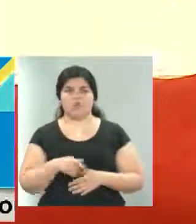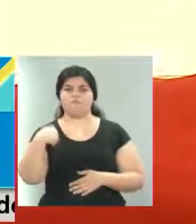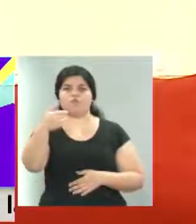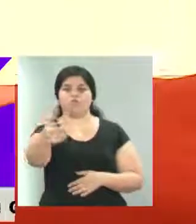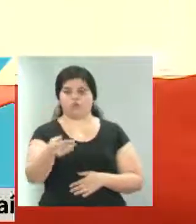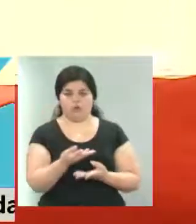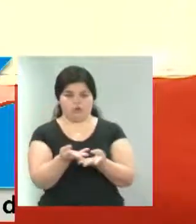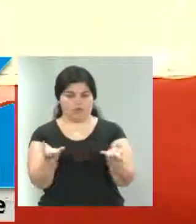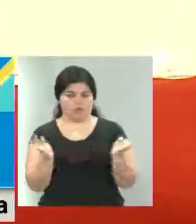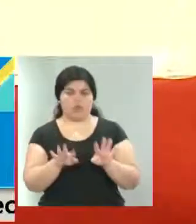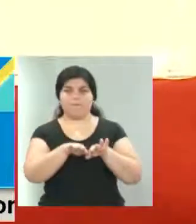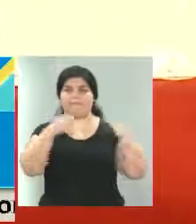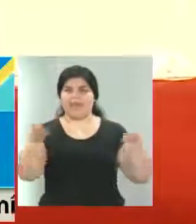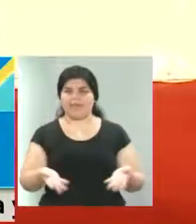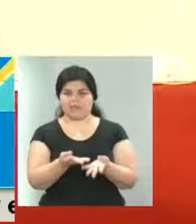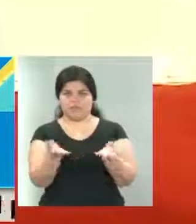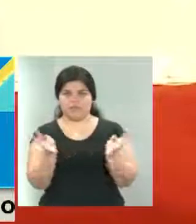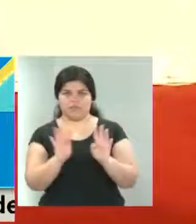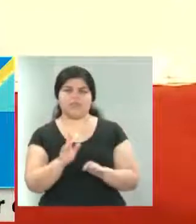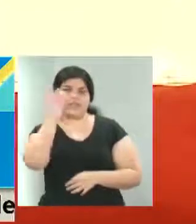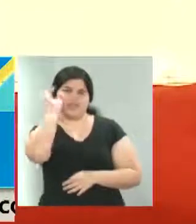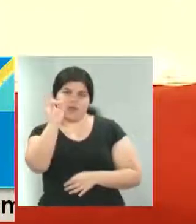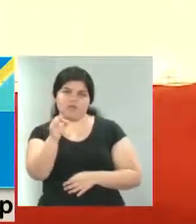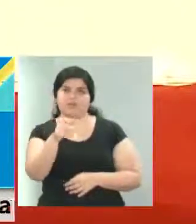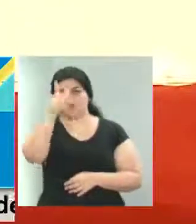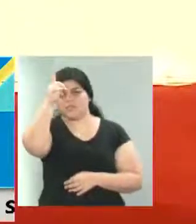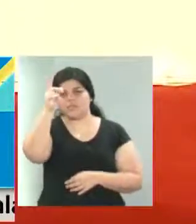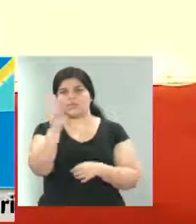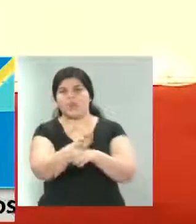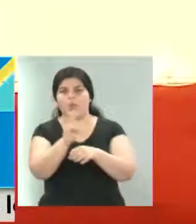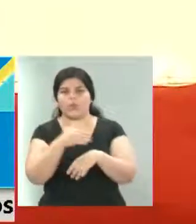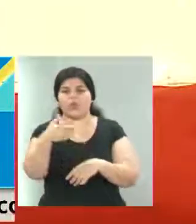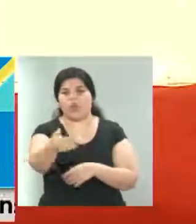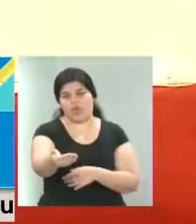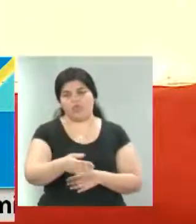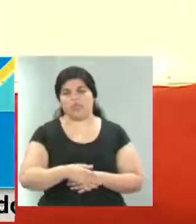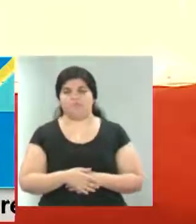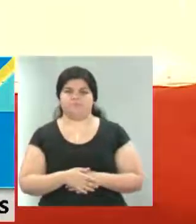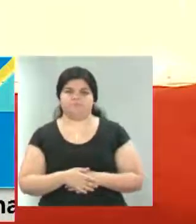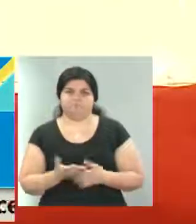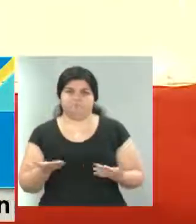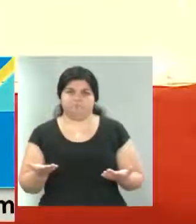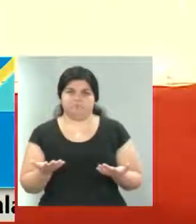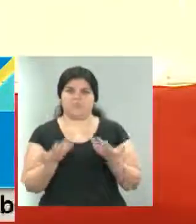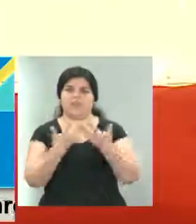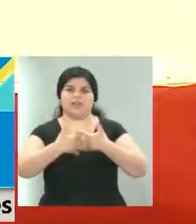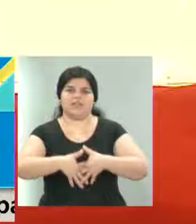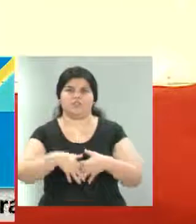el Estado, la seguridad y a lo mejor también que tenga que ver con la